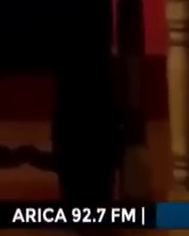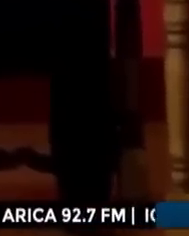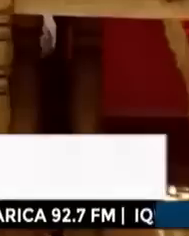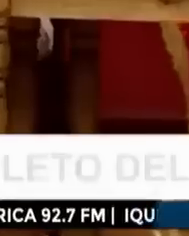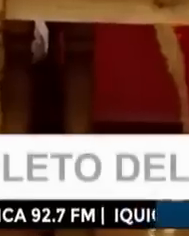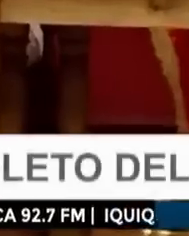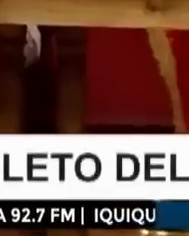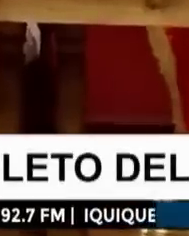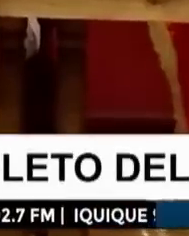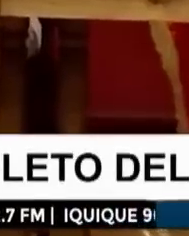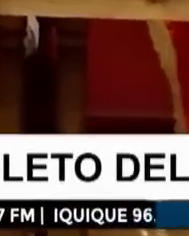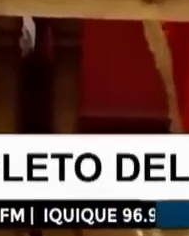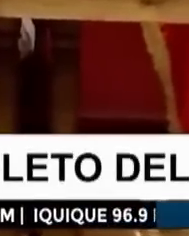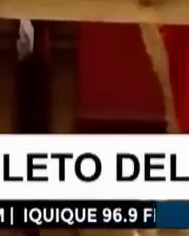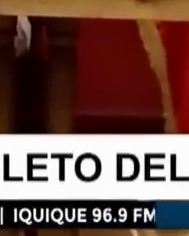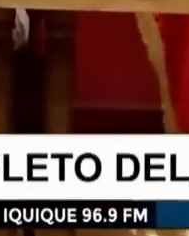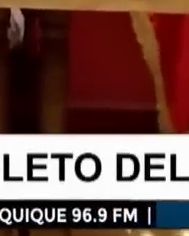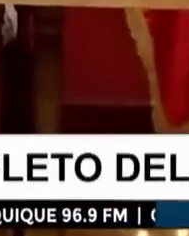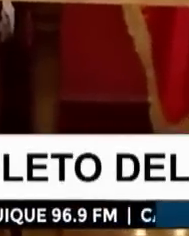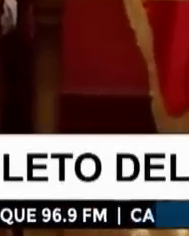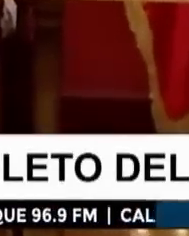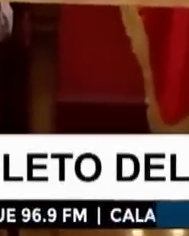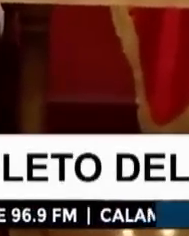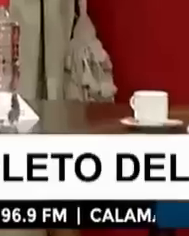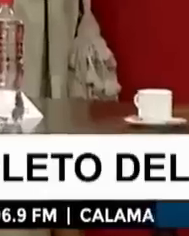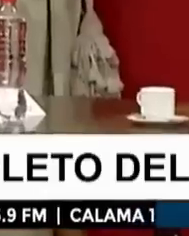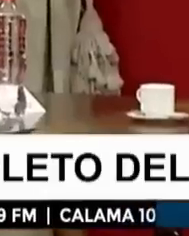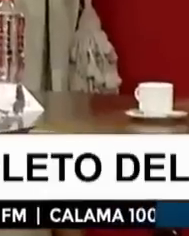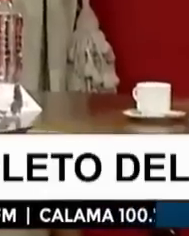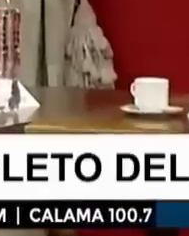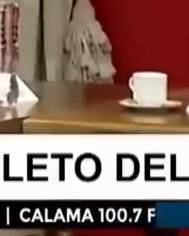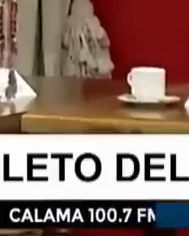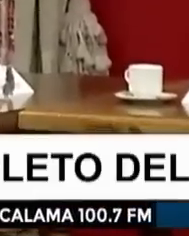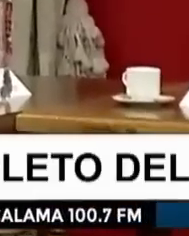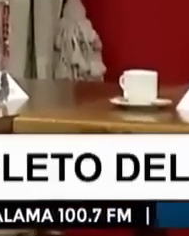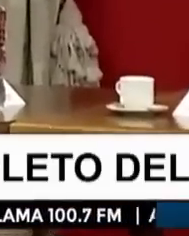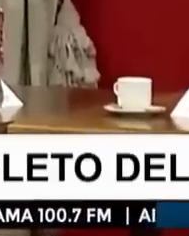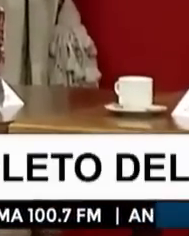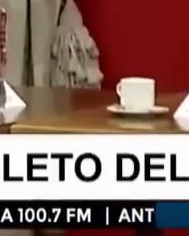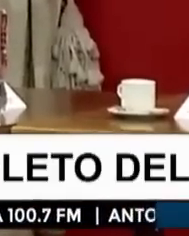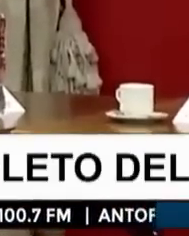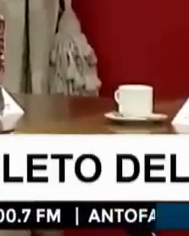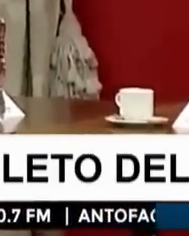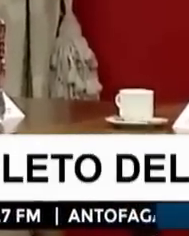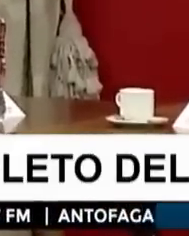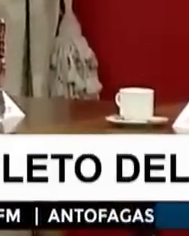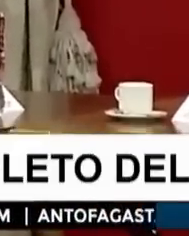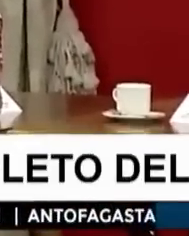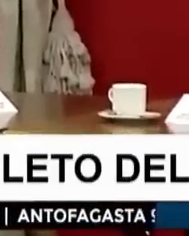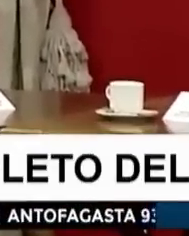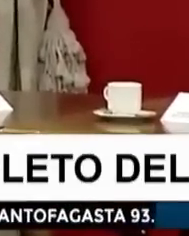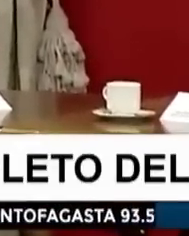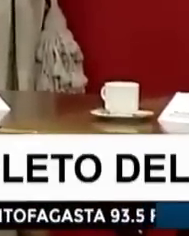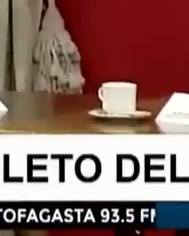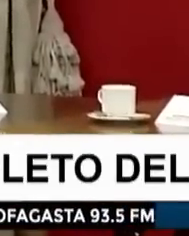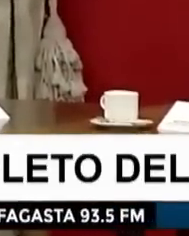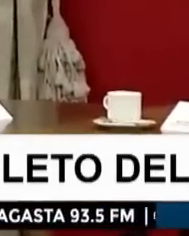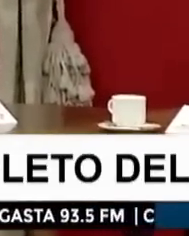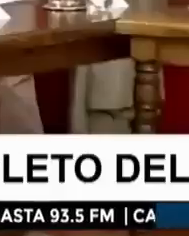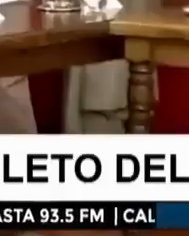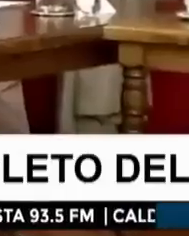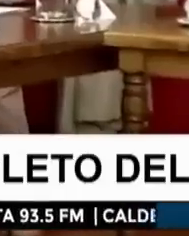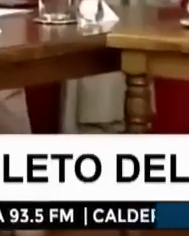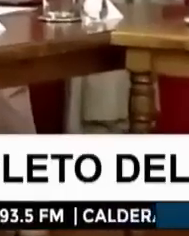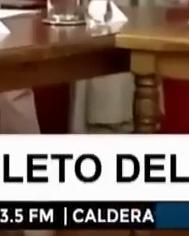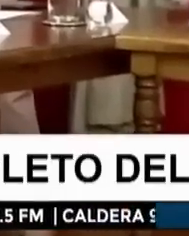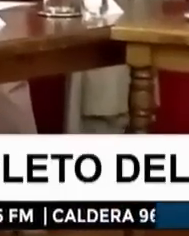de materializarse un cambio de gabinete y en caso de ser considerado en aquel, nosotros vamos a colocar nuestros mejores hombres y mujeres a disposición de la